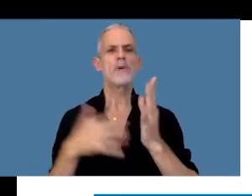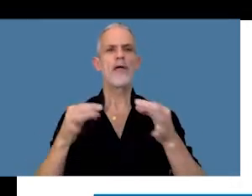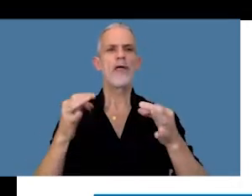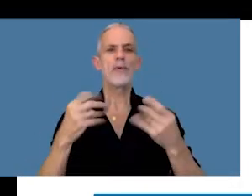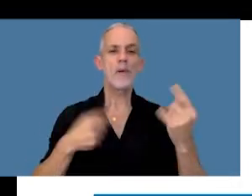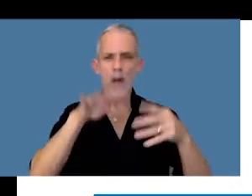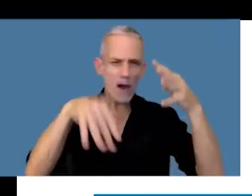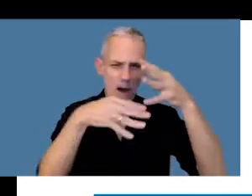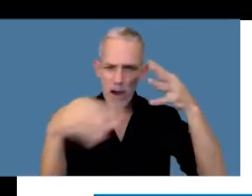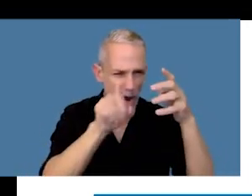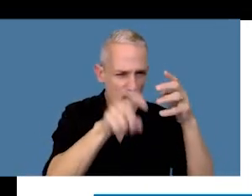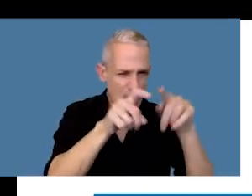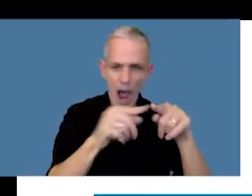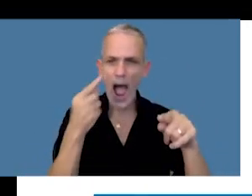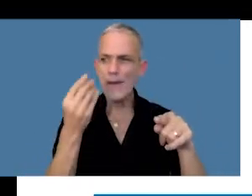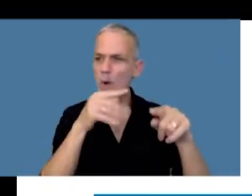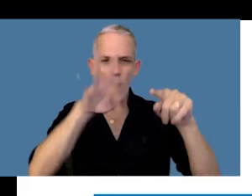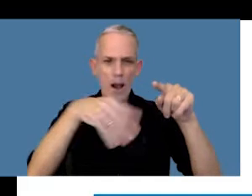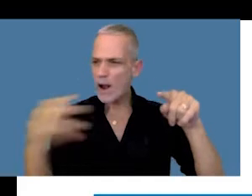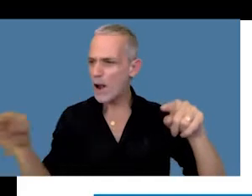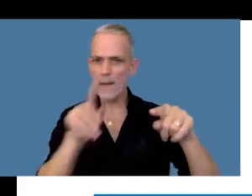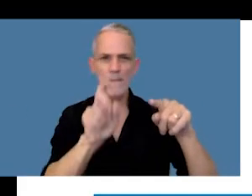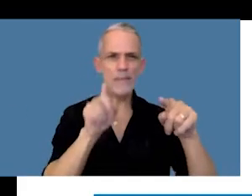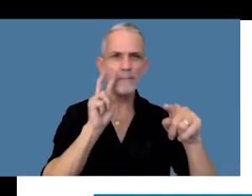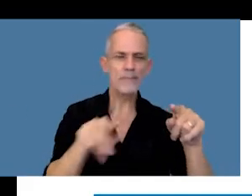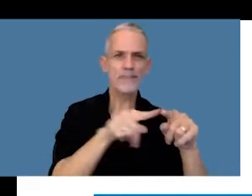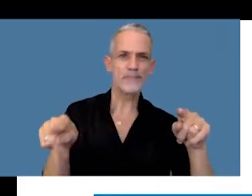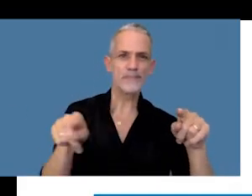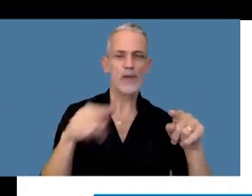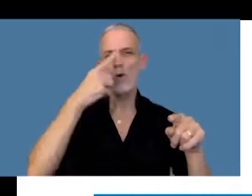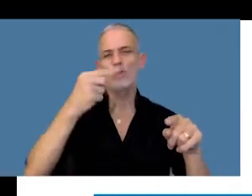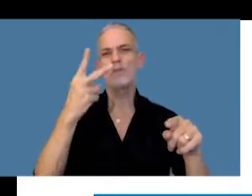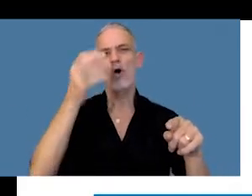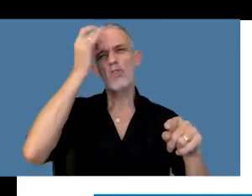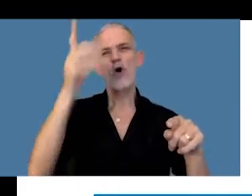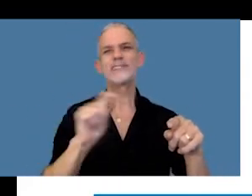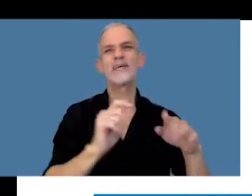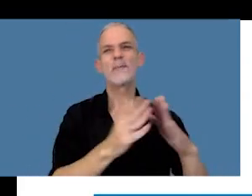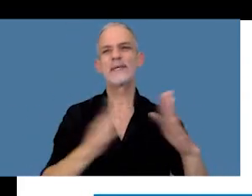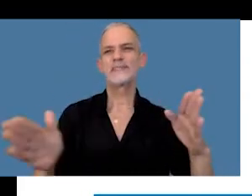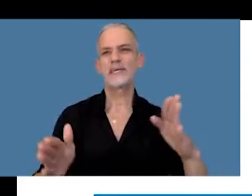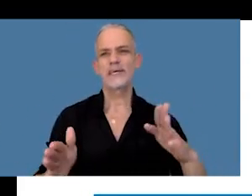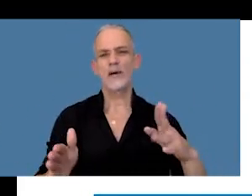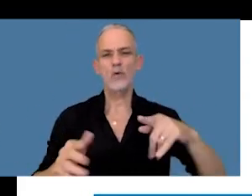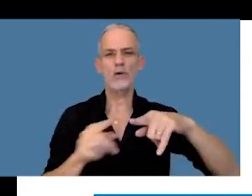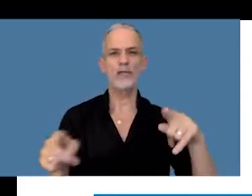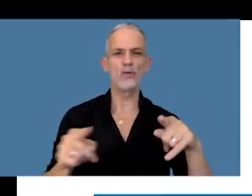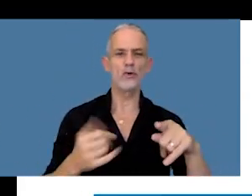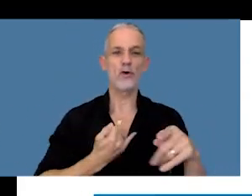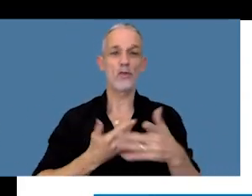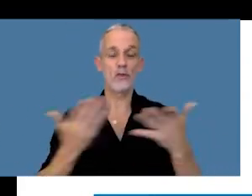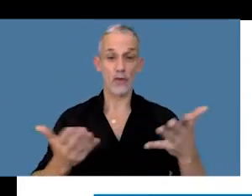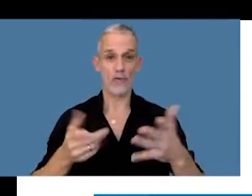la tabla, viendo, digamos, los últimos 12 meses a dónde está parado.